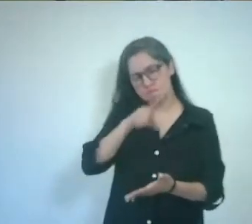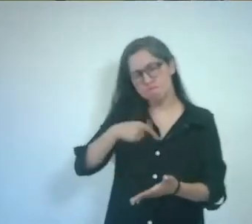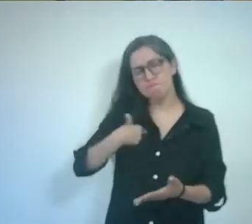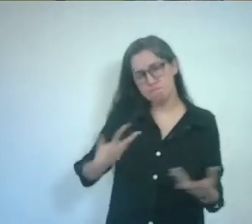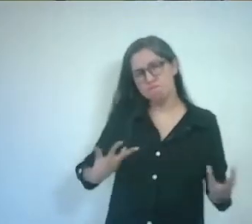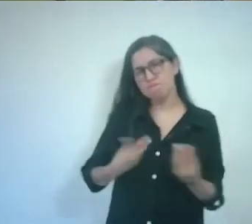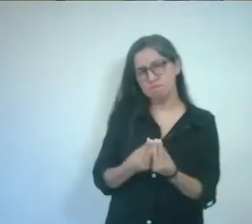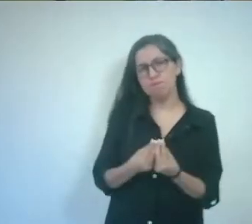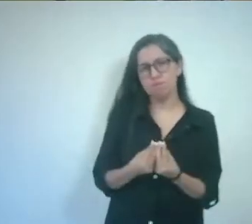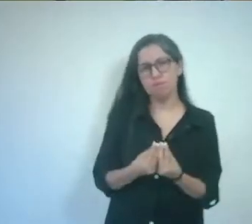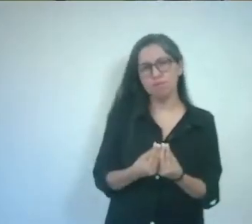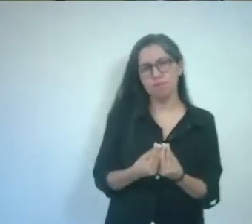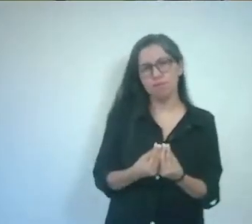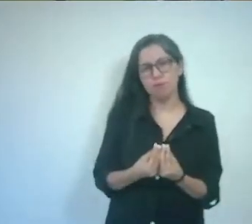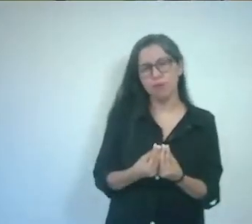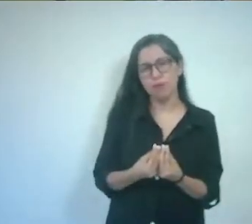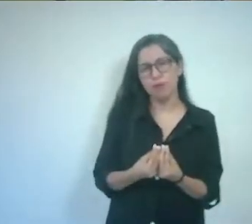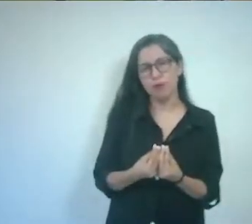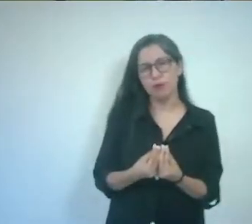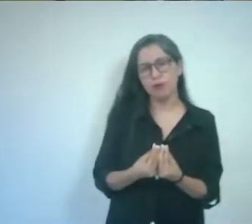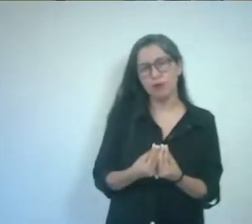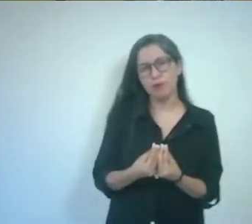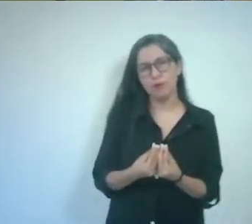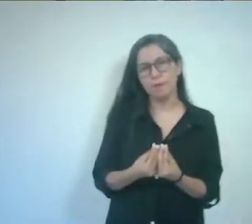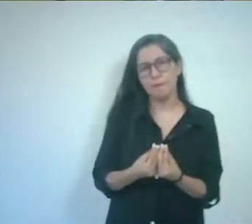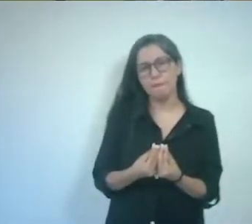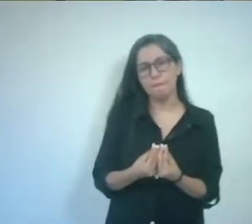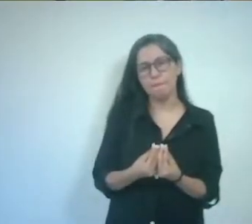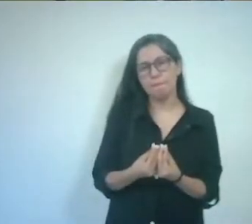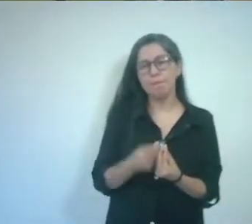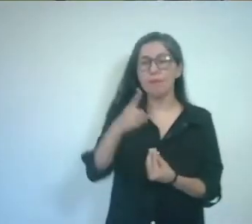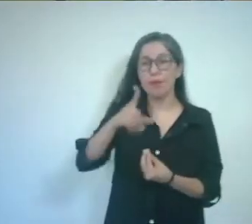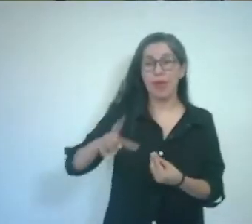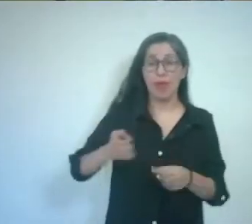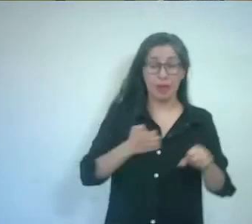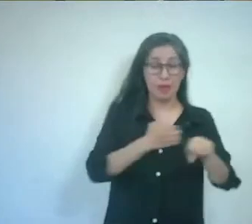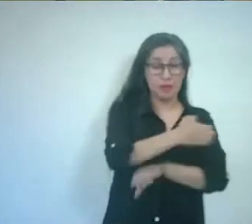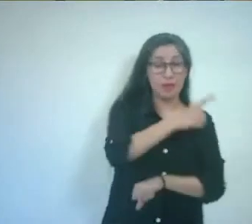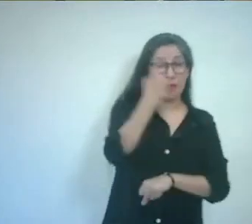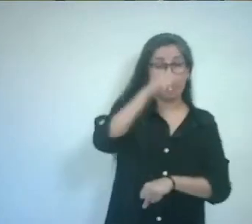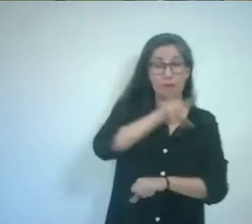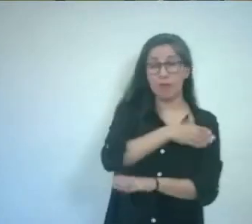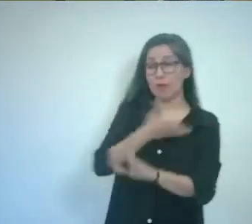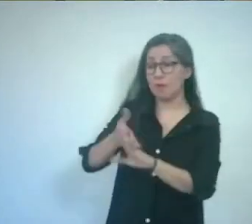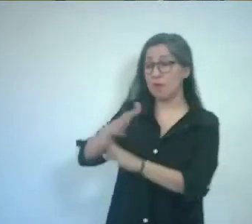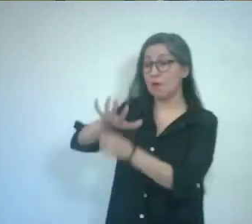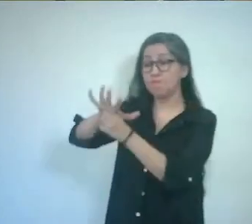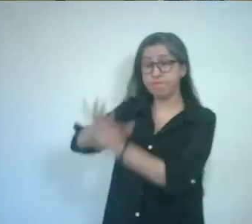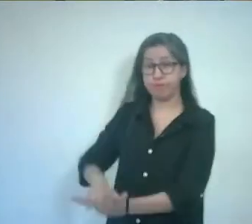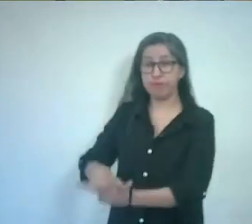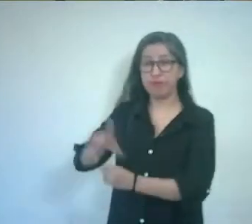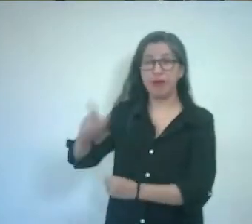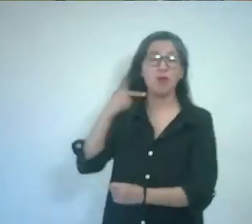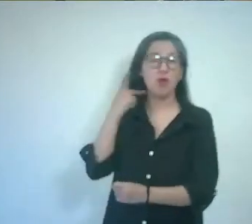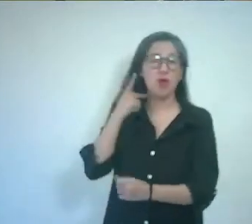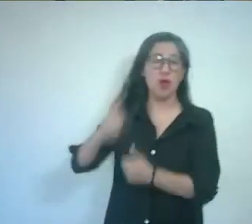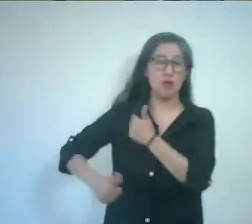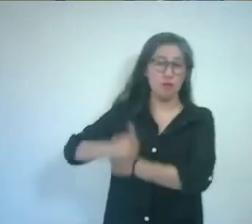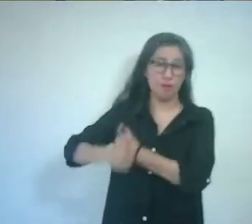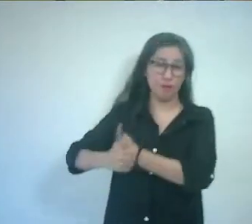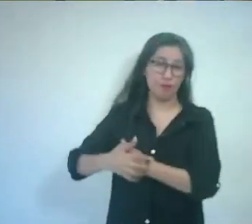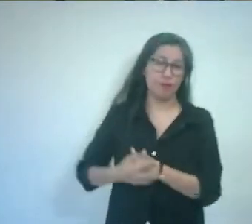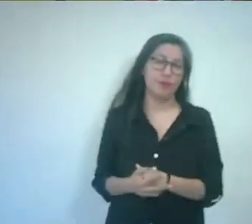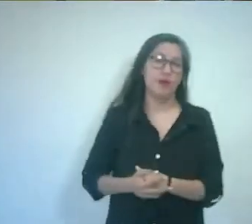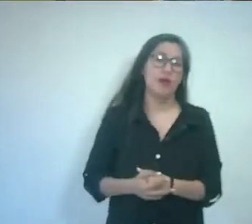del uso de la fuerza del Estado para reprimir a los adversarios políticos.